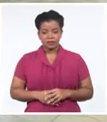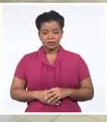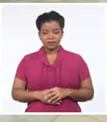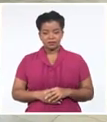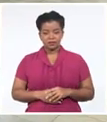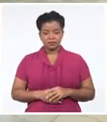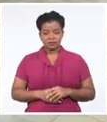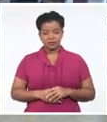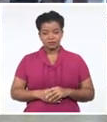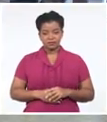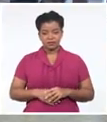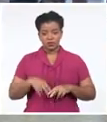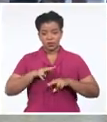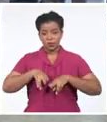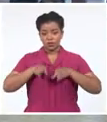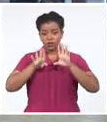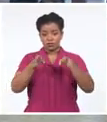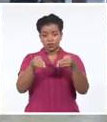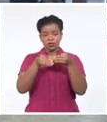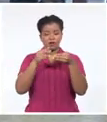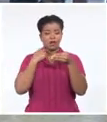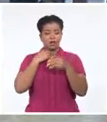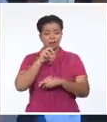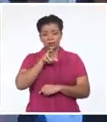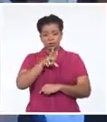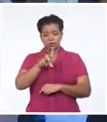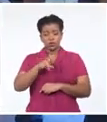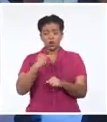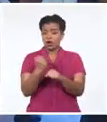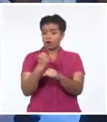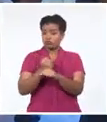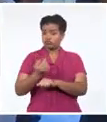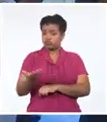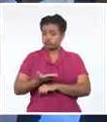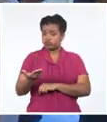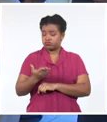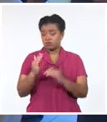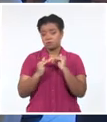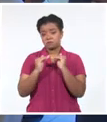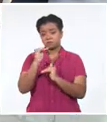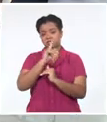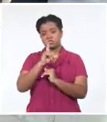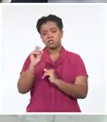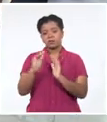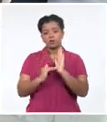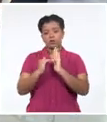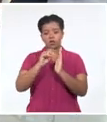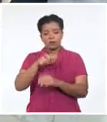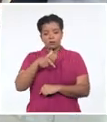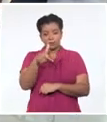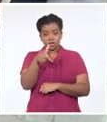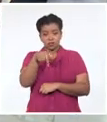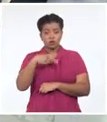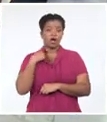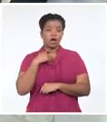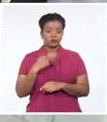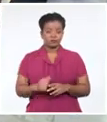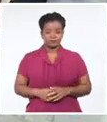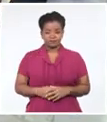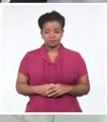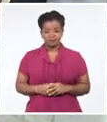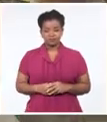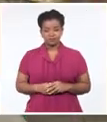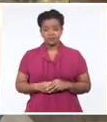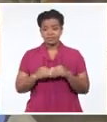el meliábana cerró el 2021 con utilidades superiores a los 100 millones de pesos en lo que va de año la